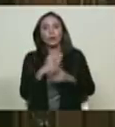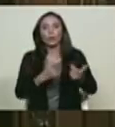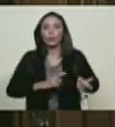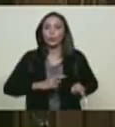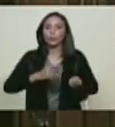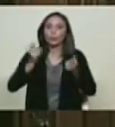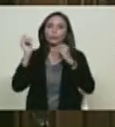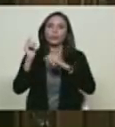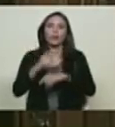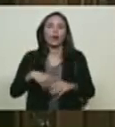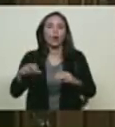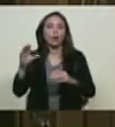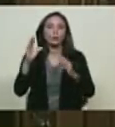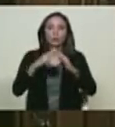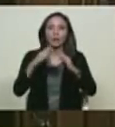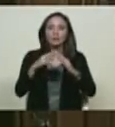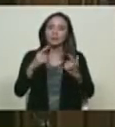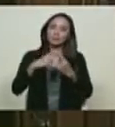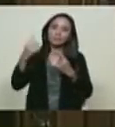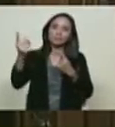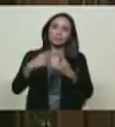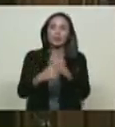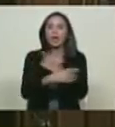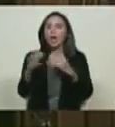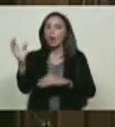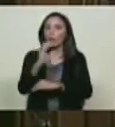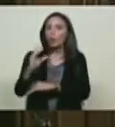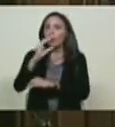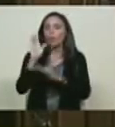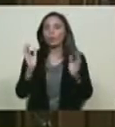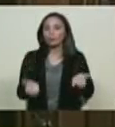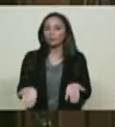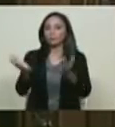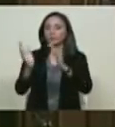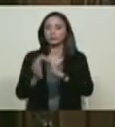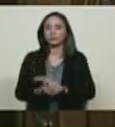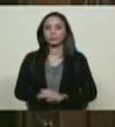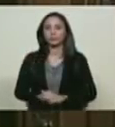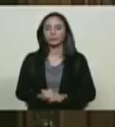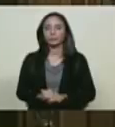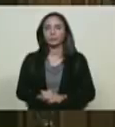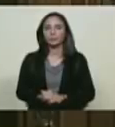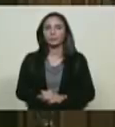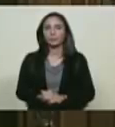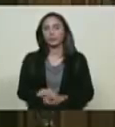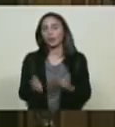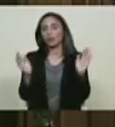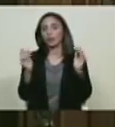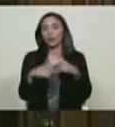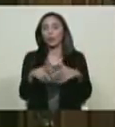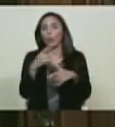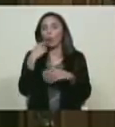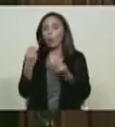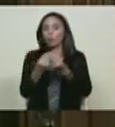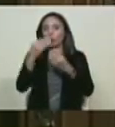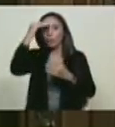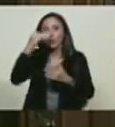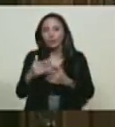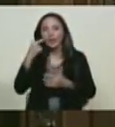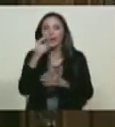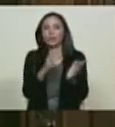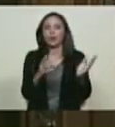su casa. Y de su casa directo a Colombia, en manos de los militares y la contrainteligencia militar